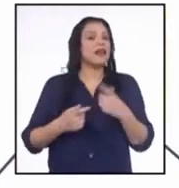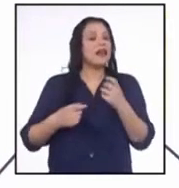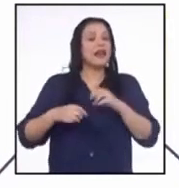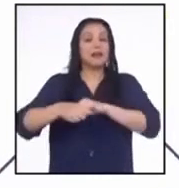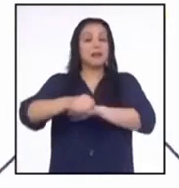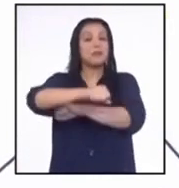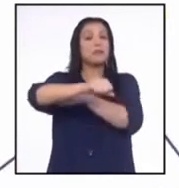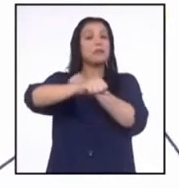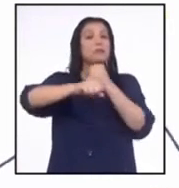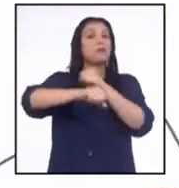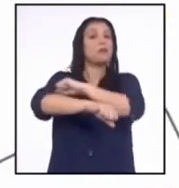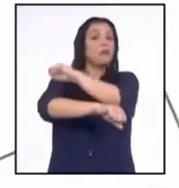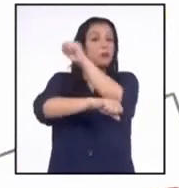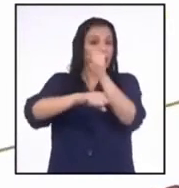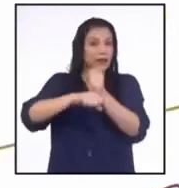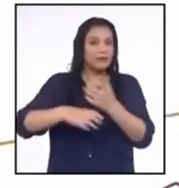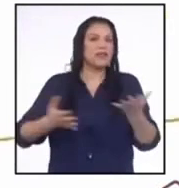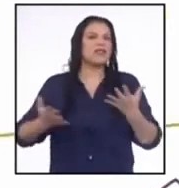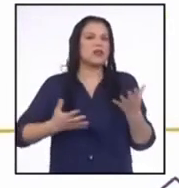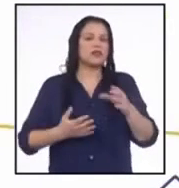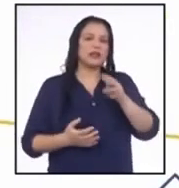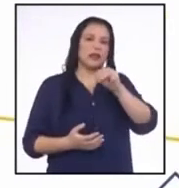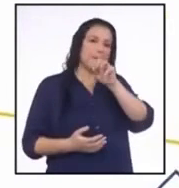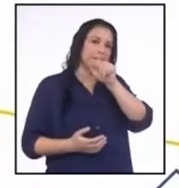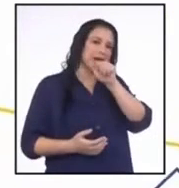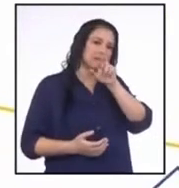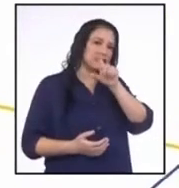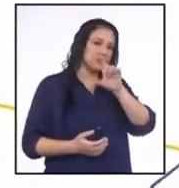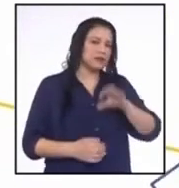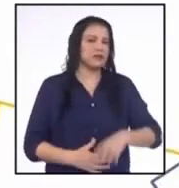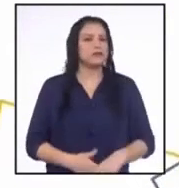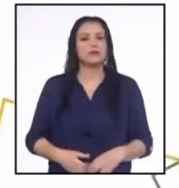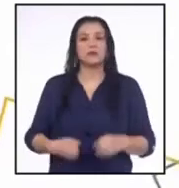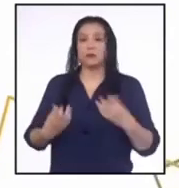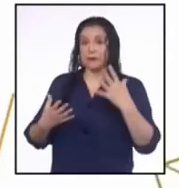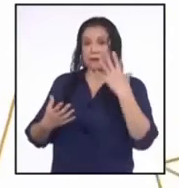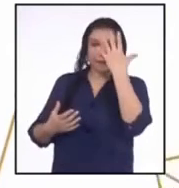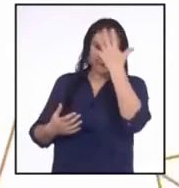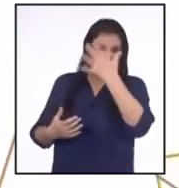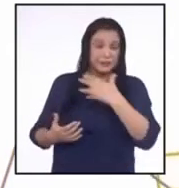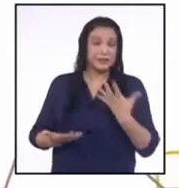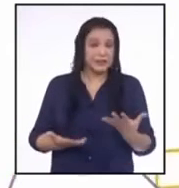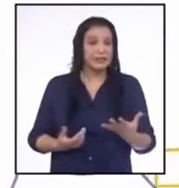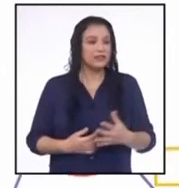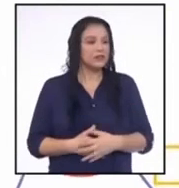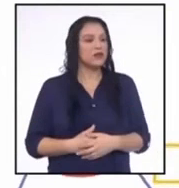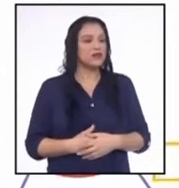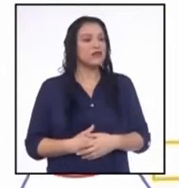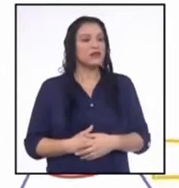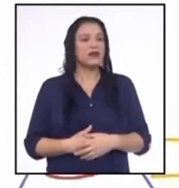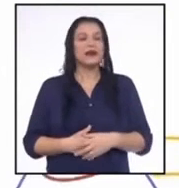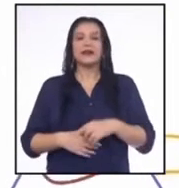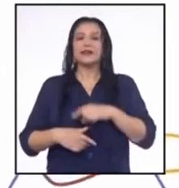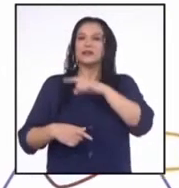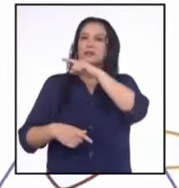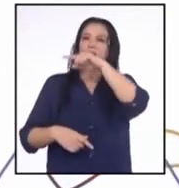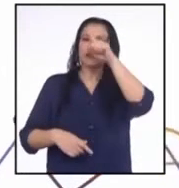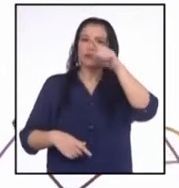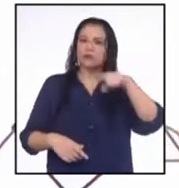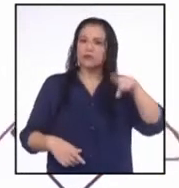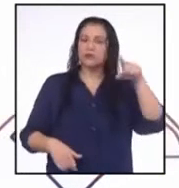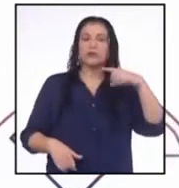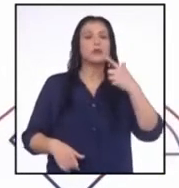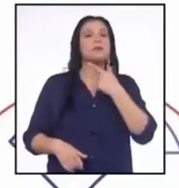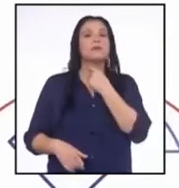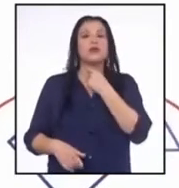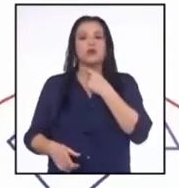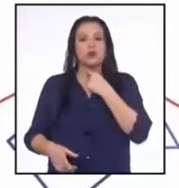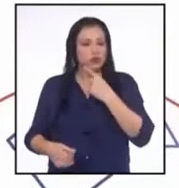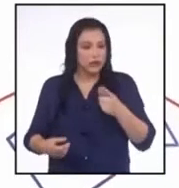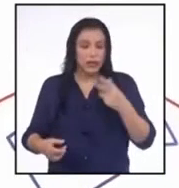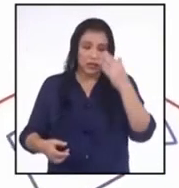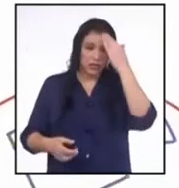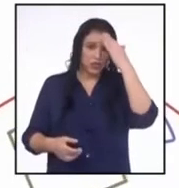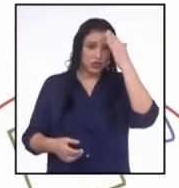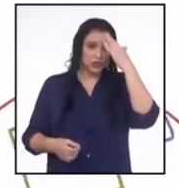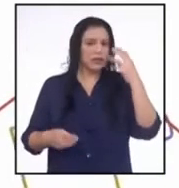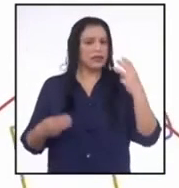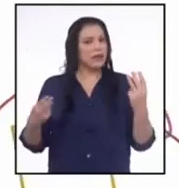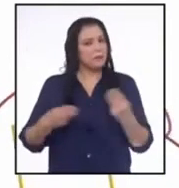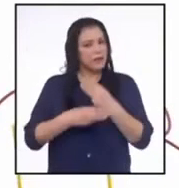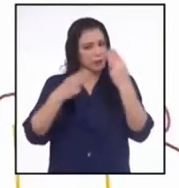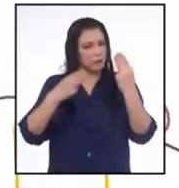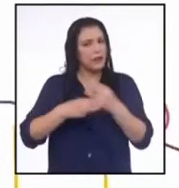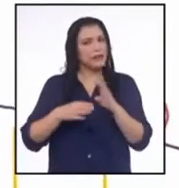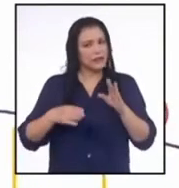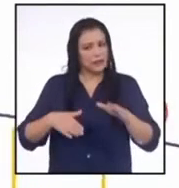y el puente continental de Puerto Maldonado. Qué chévere, ¿no? El puente continental de Puerto Maldonado, me encanta. Yo estoy segura que las